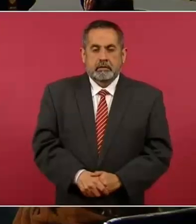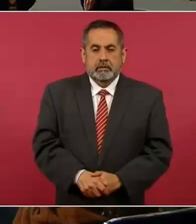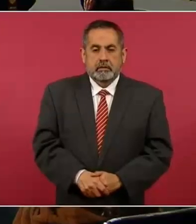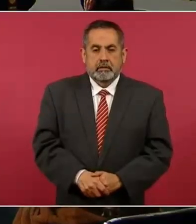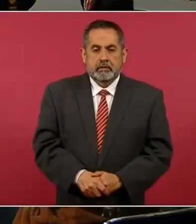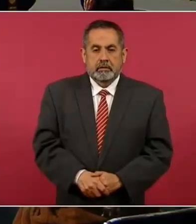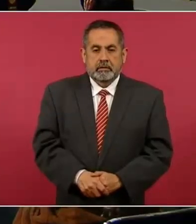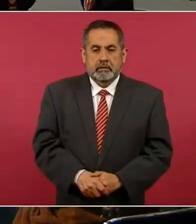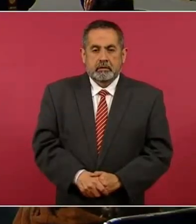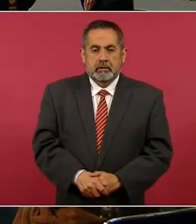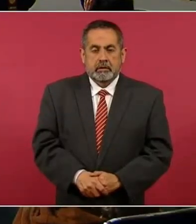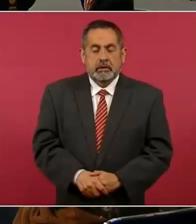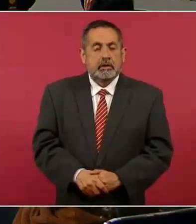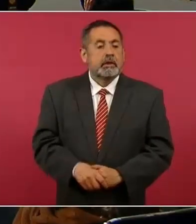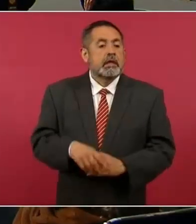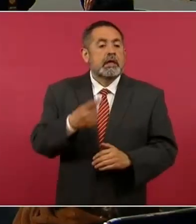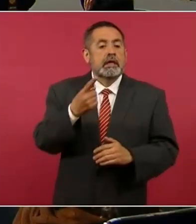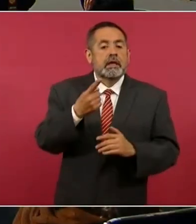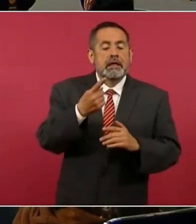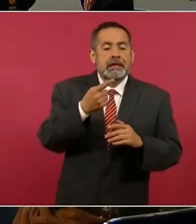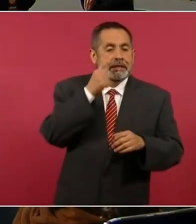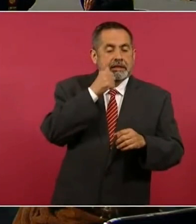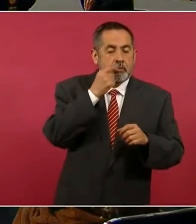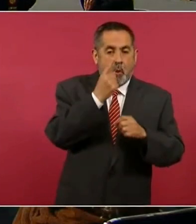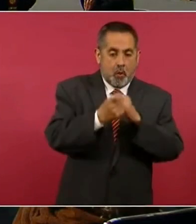Todos los primeros semestres.